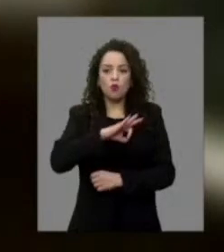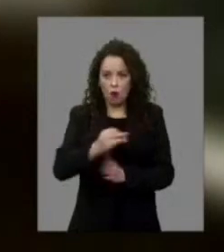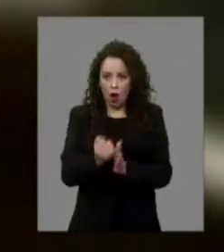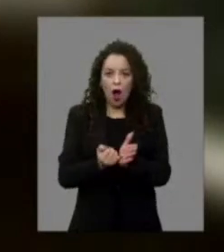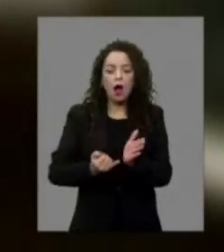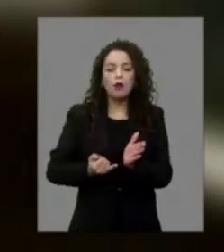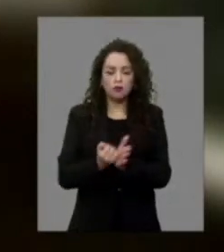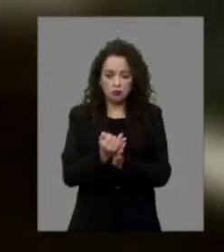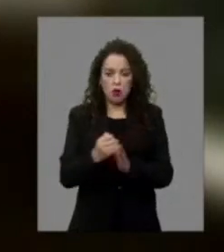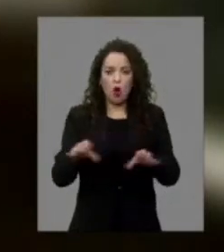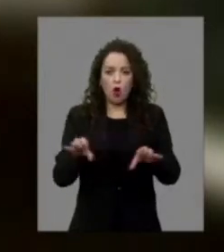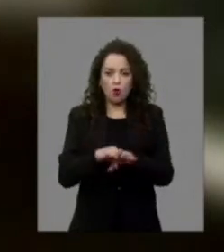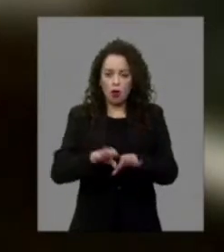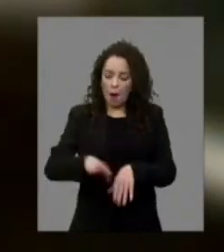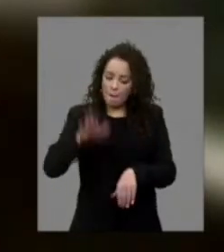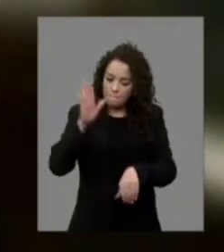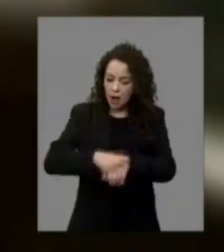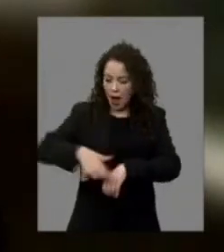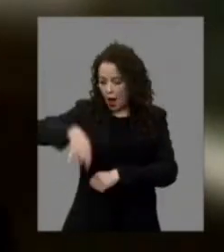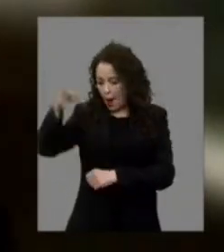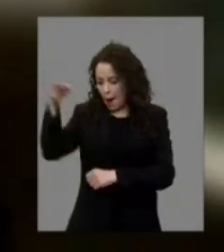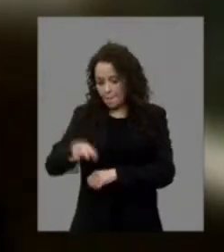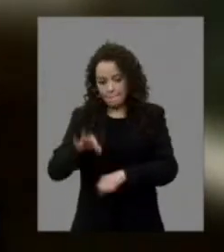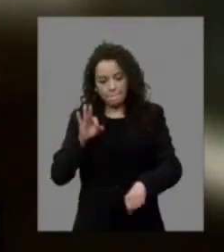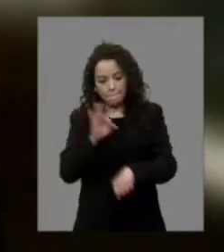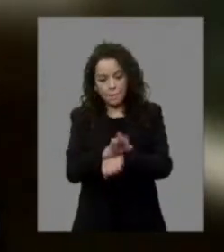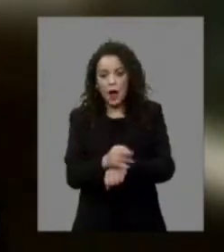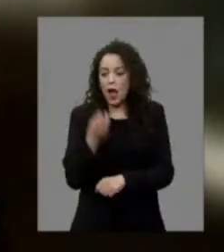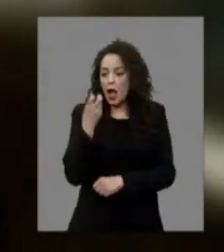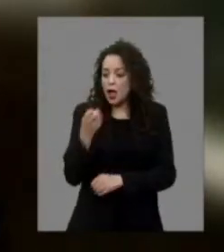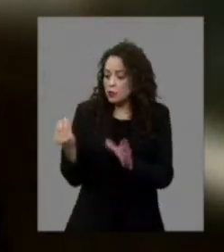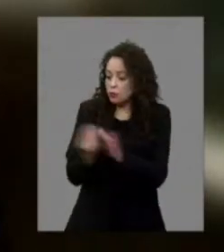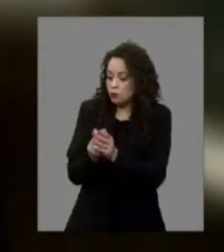la protección efectiva de esos tipos de derechos.